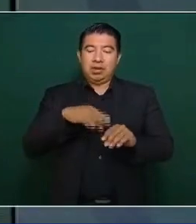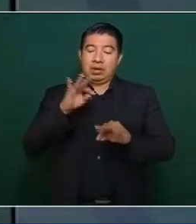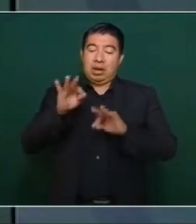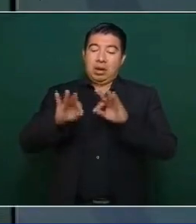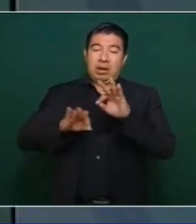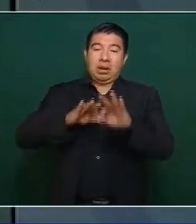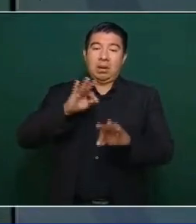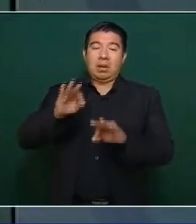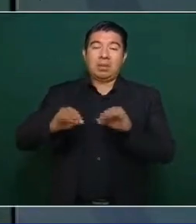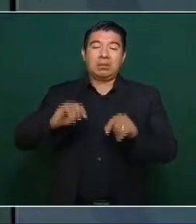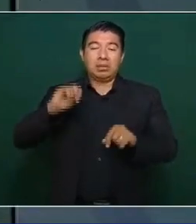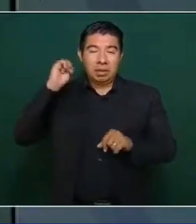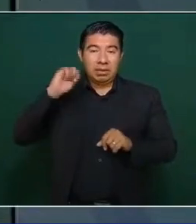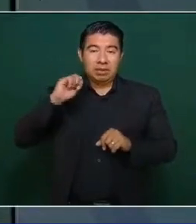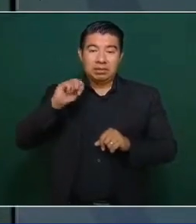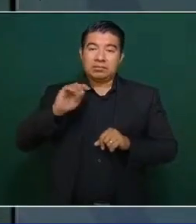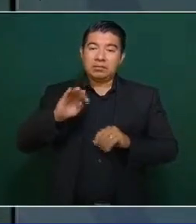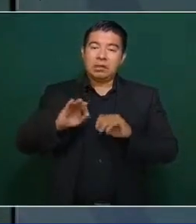Tabasco.